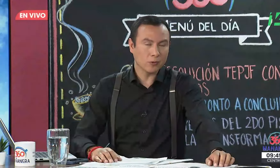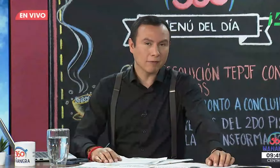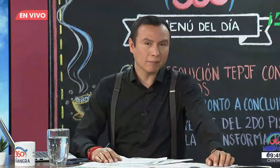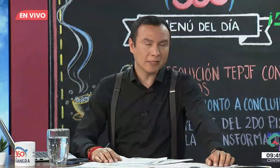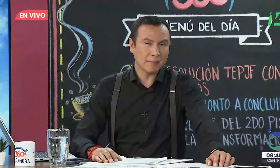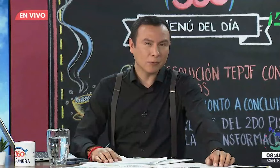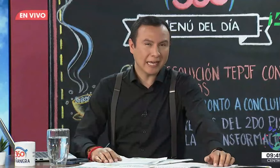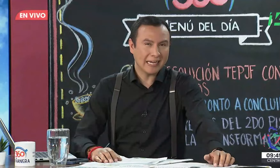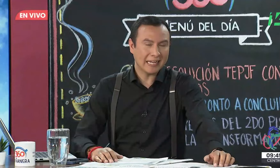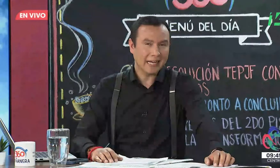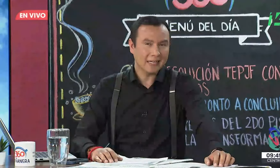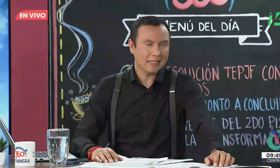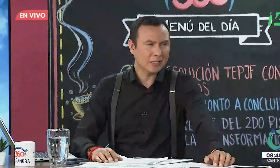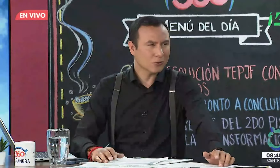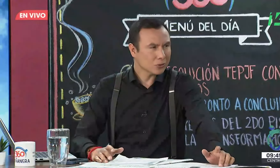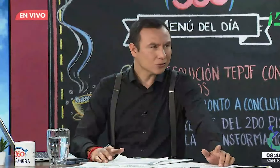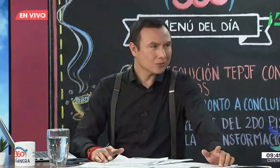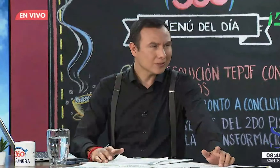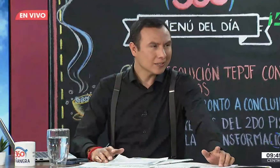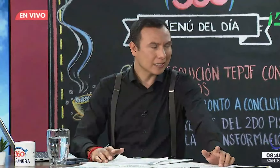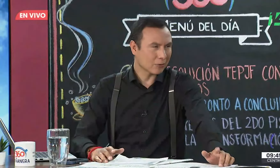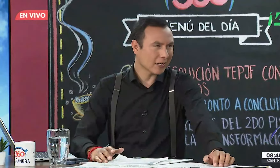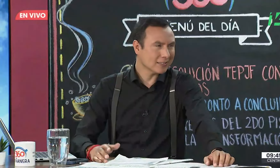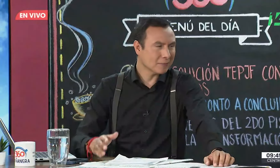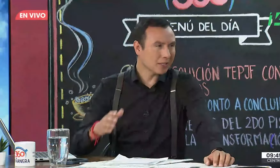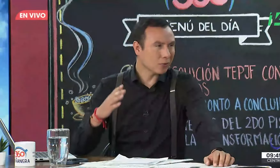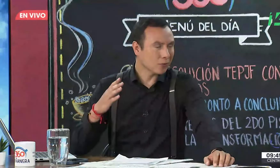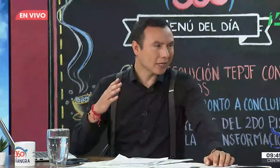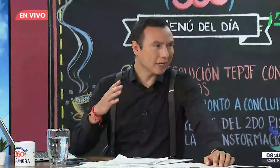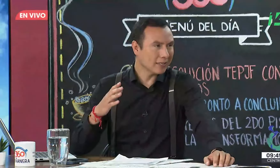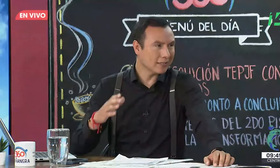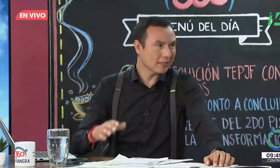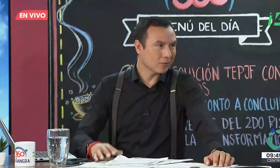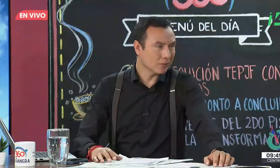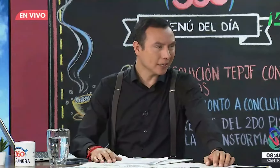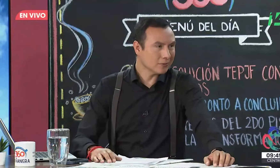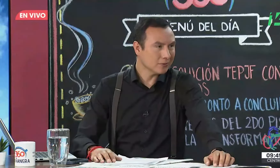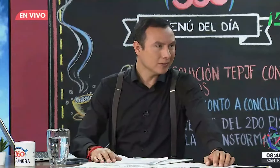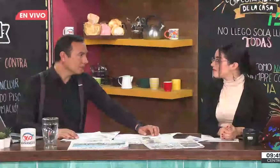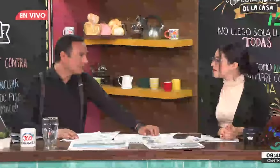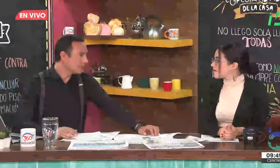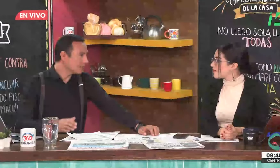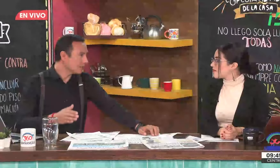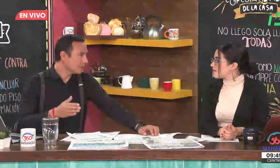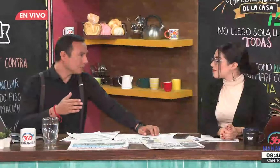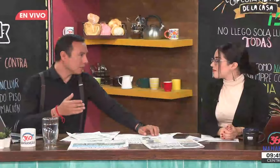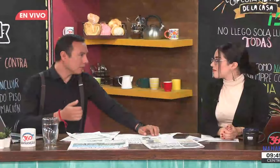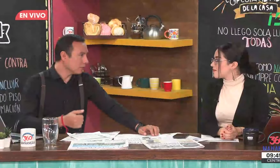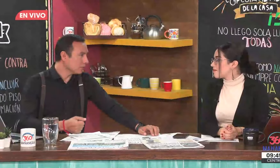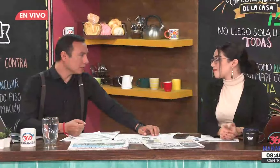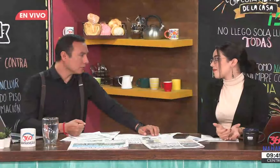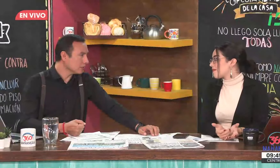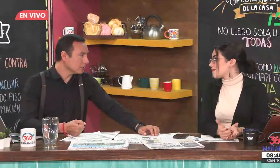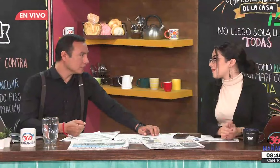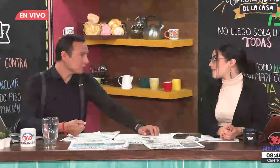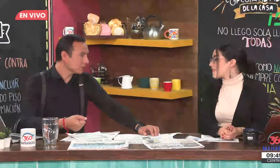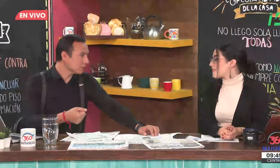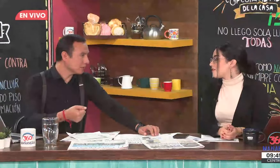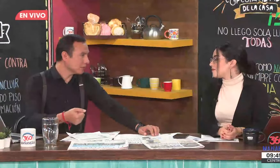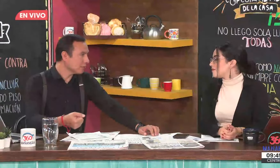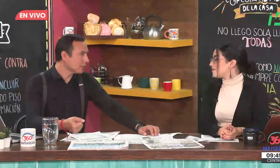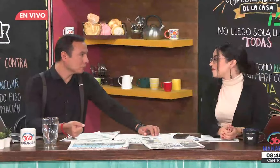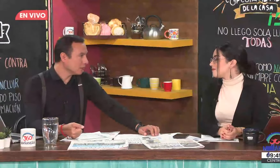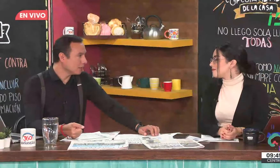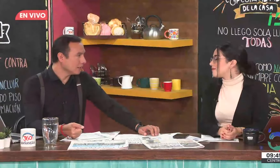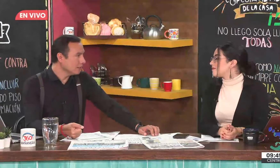ocurrió con la familia Moreira y otros recordarás también que ocurría en el congreso Mario Fabio beltrones